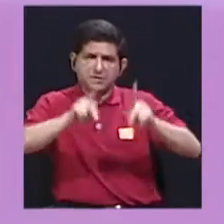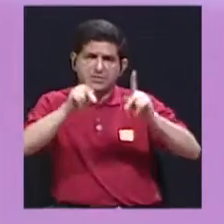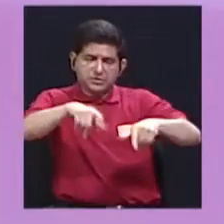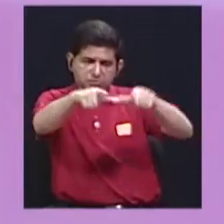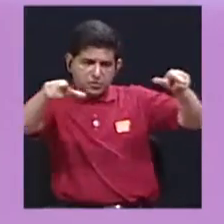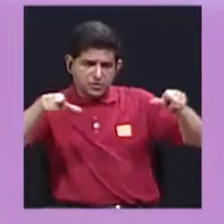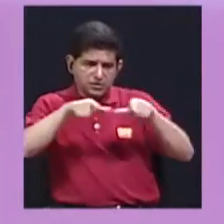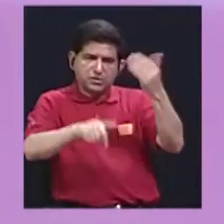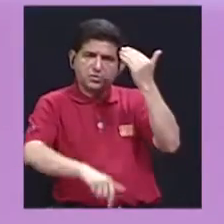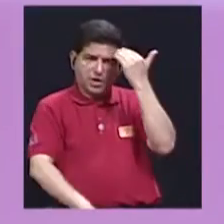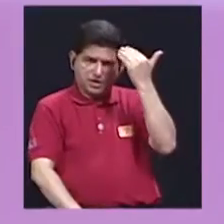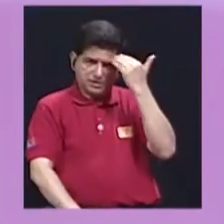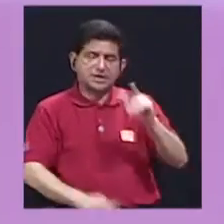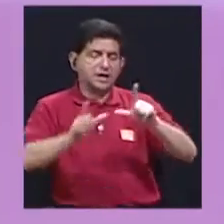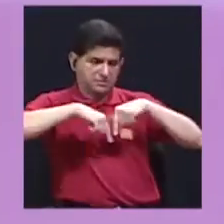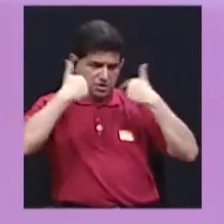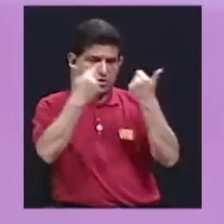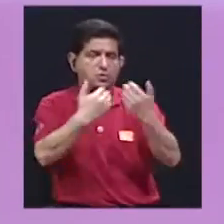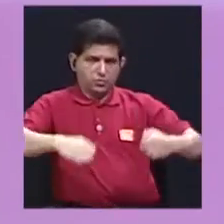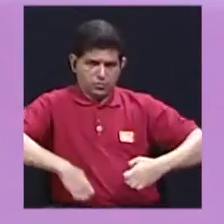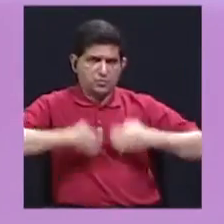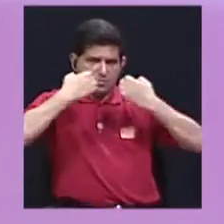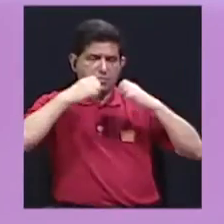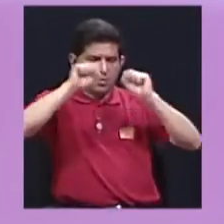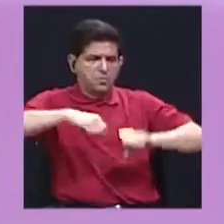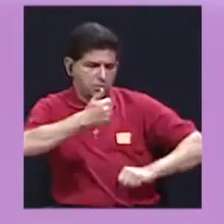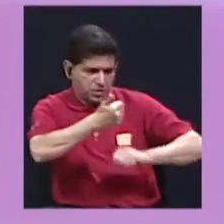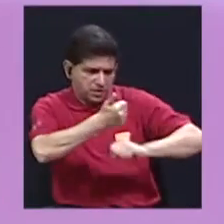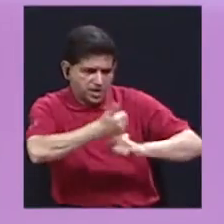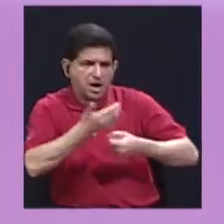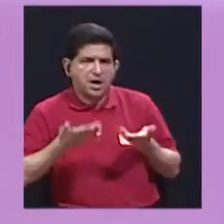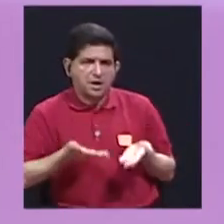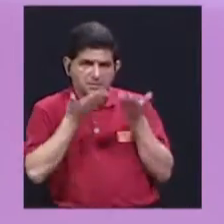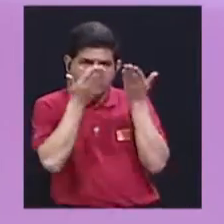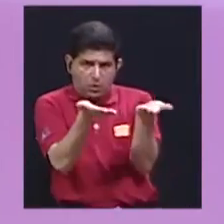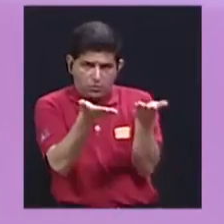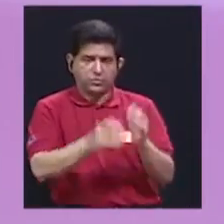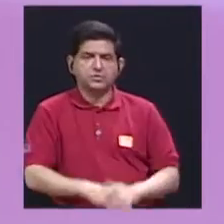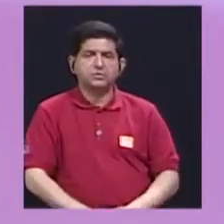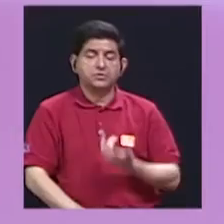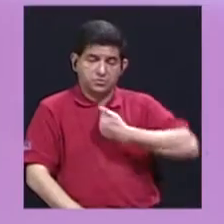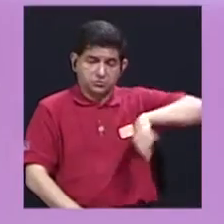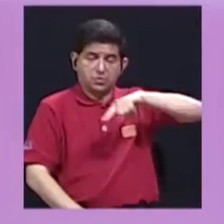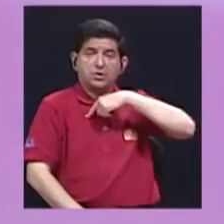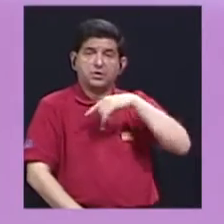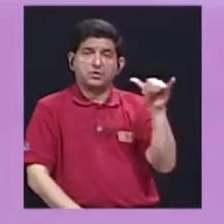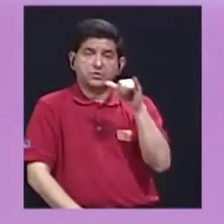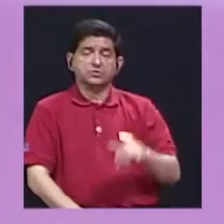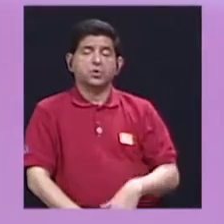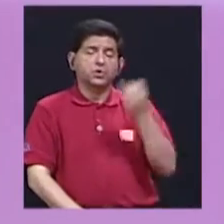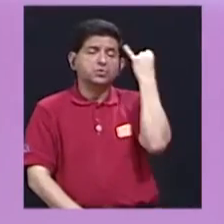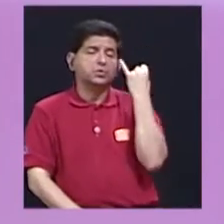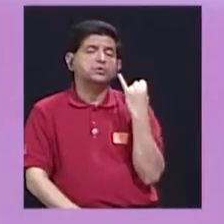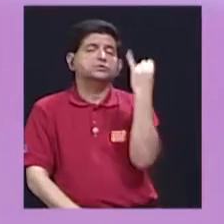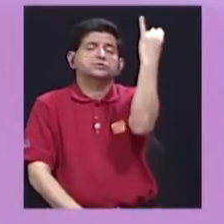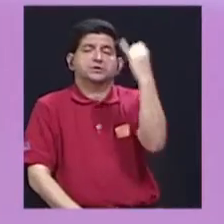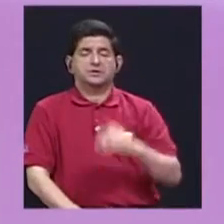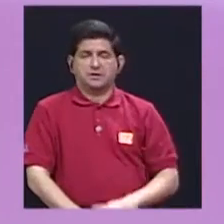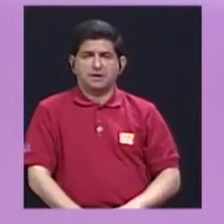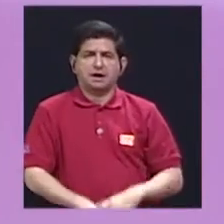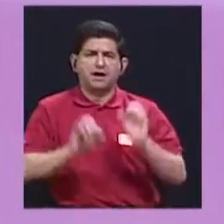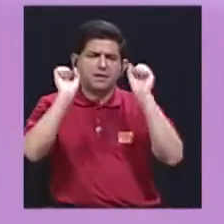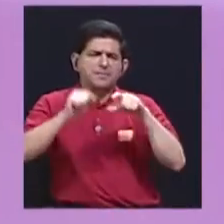de allá sepa que hay un grupo que nos podemos apoyar con y que podemos darles una idea de cómo